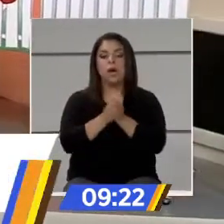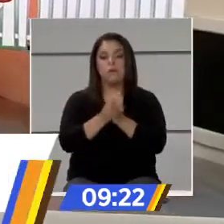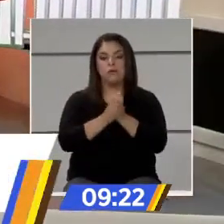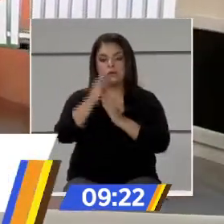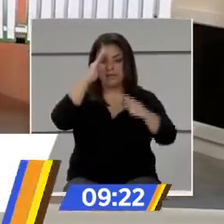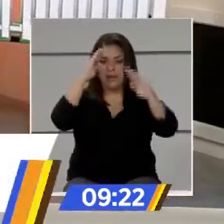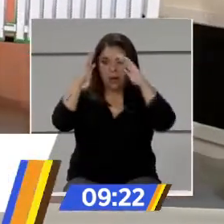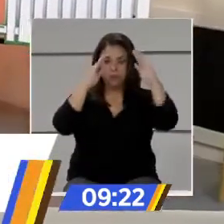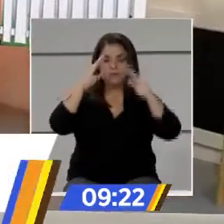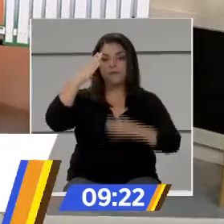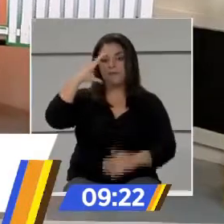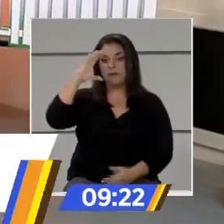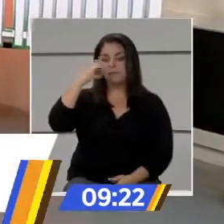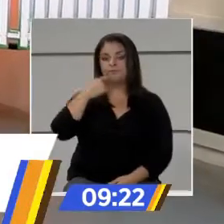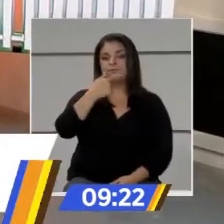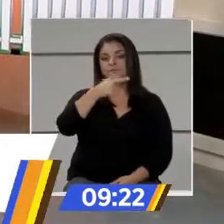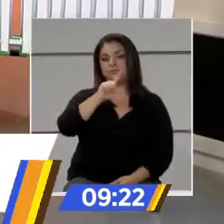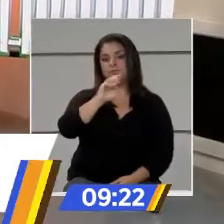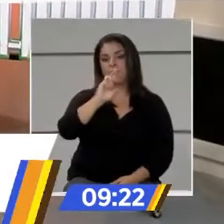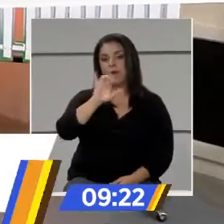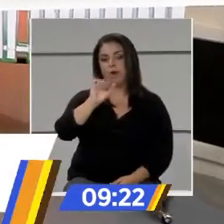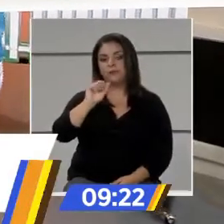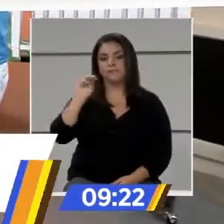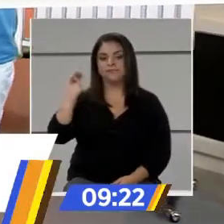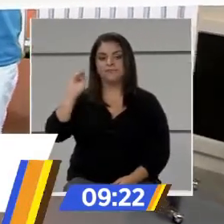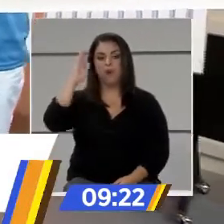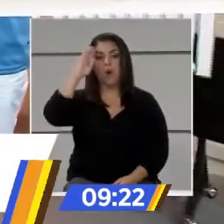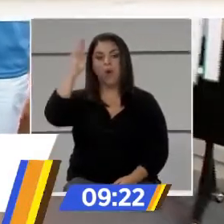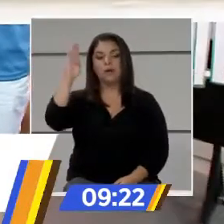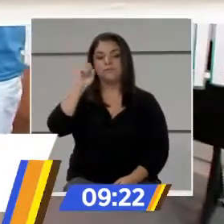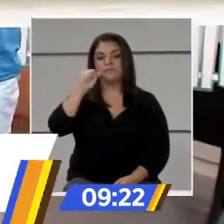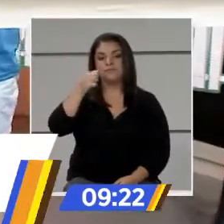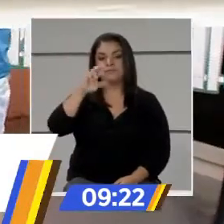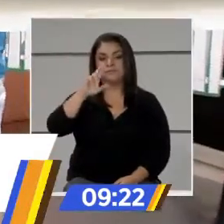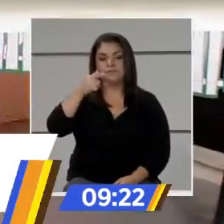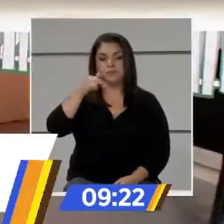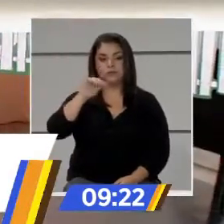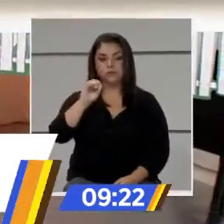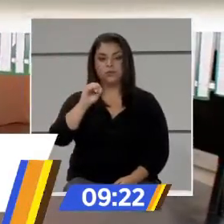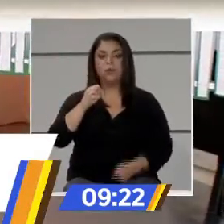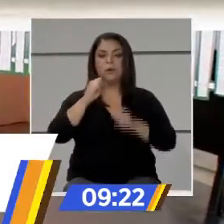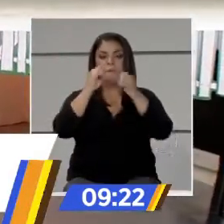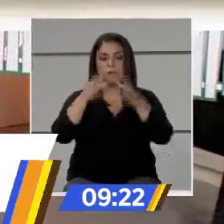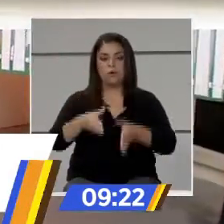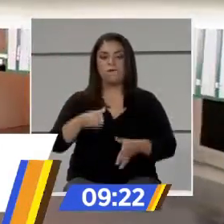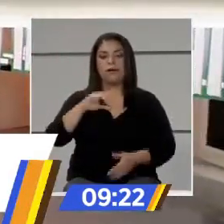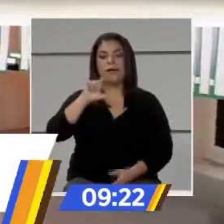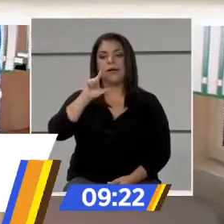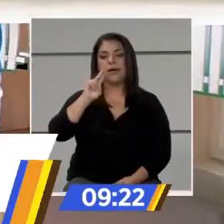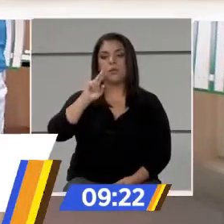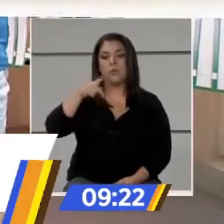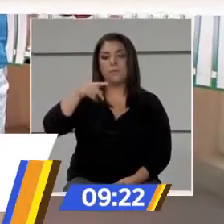el Facebook. Nos dice Gloria Mata. Hola, Sergio. Profe Lupita, soy Jairito.